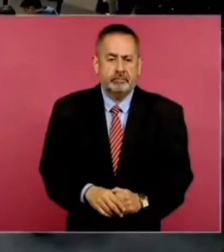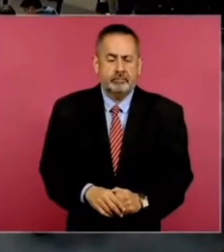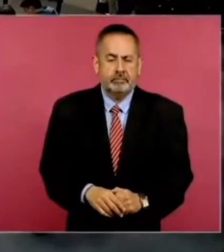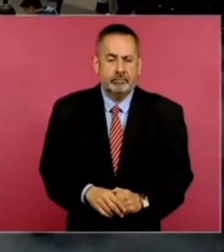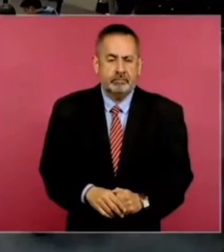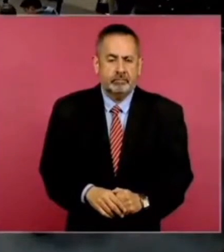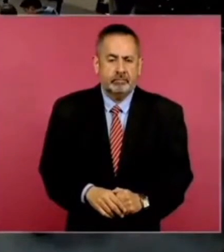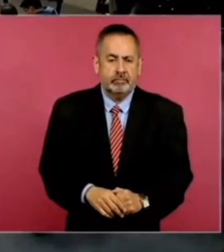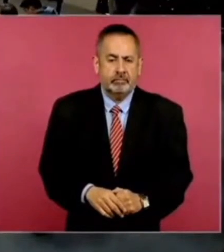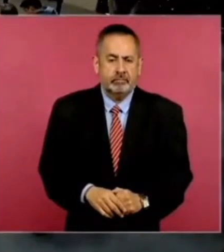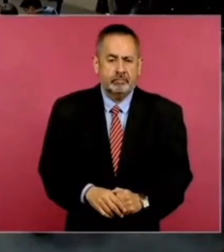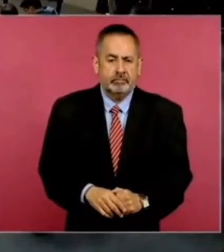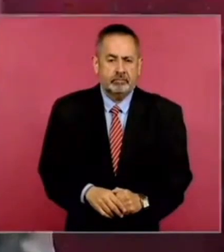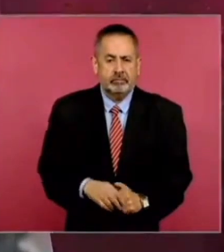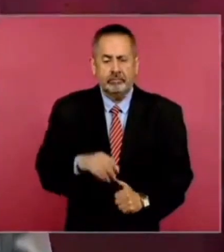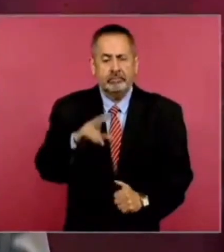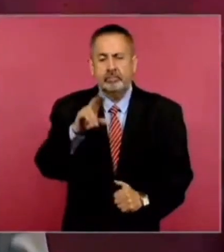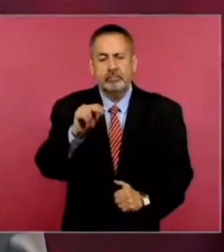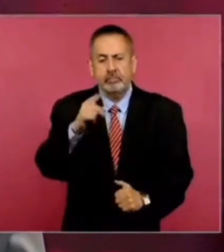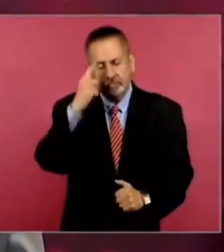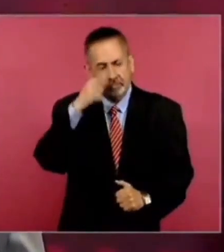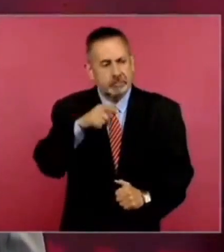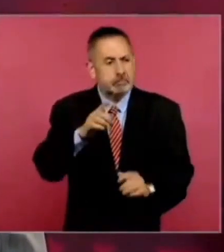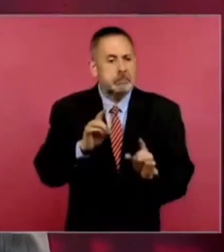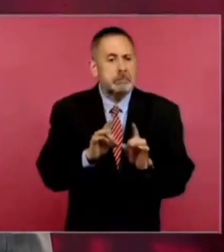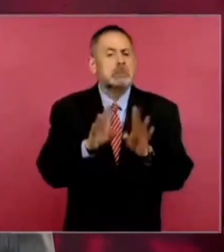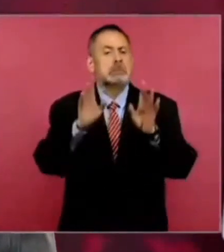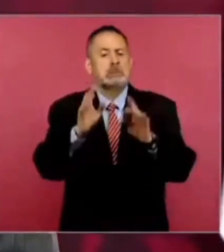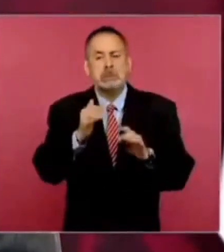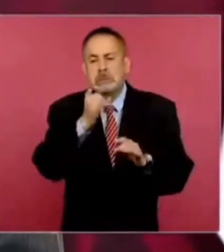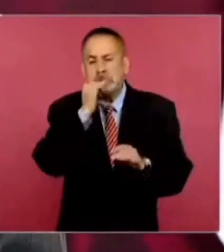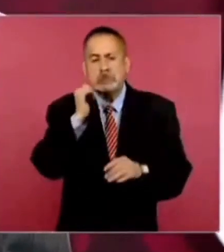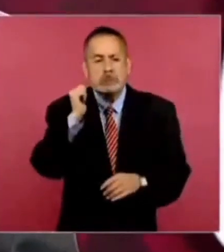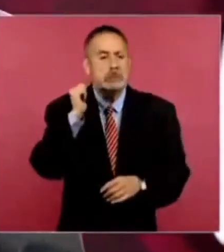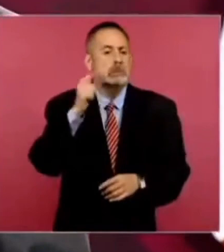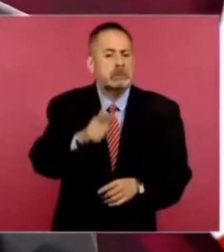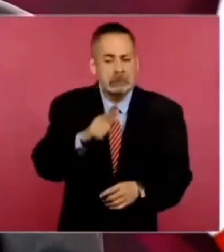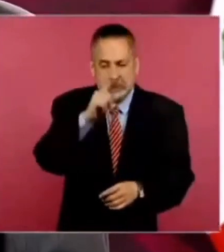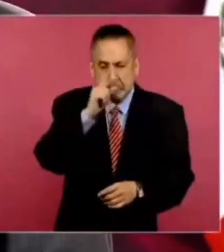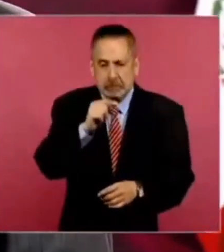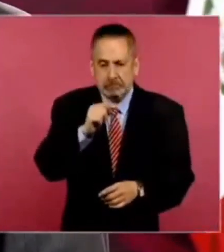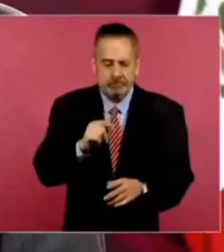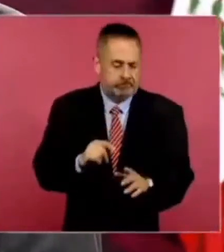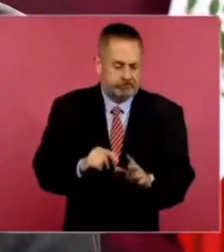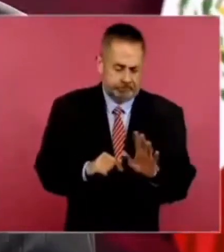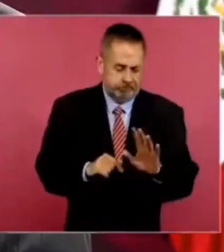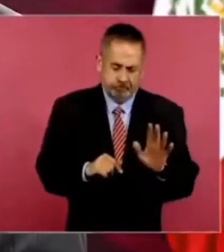Y no dar pie a que se